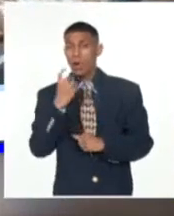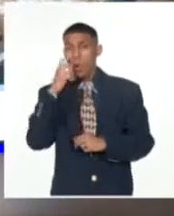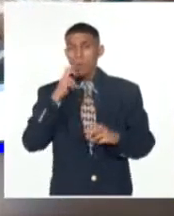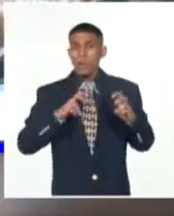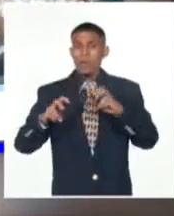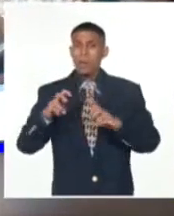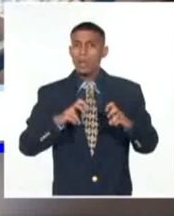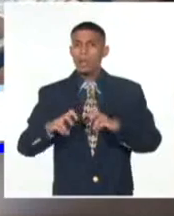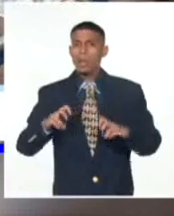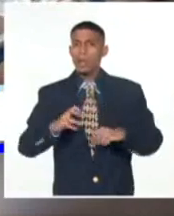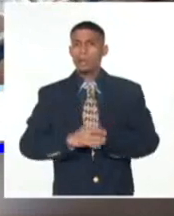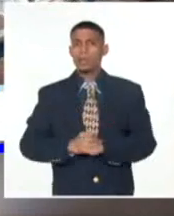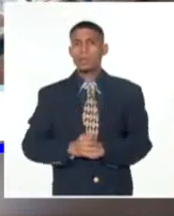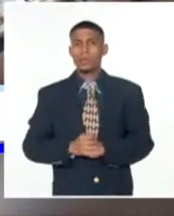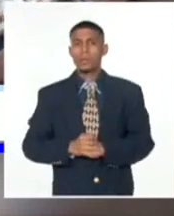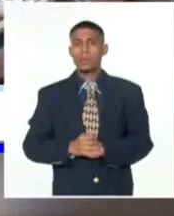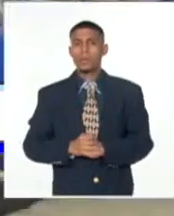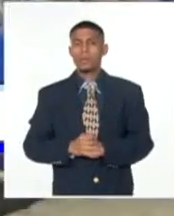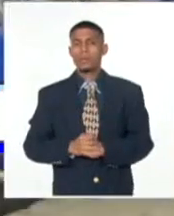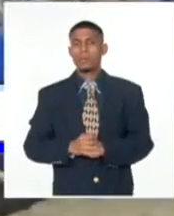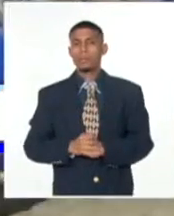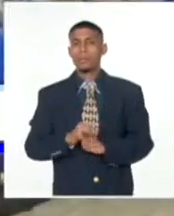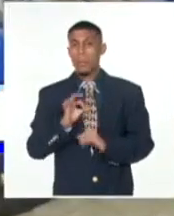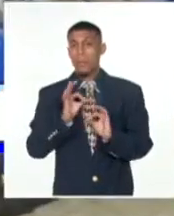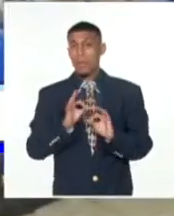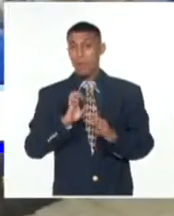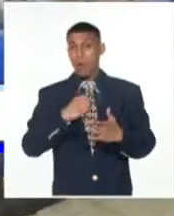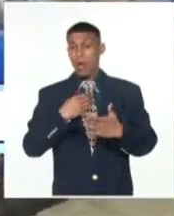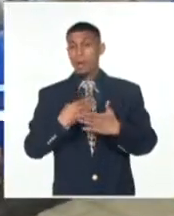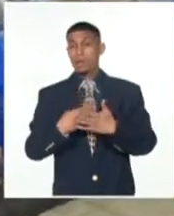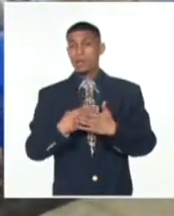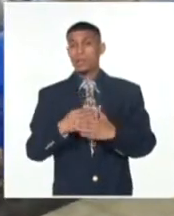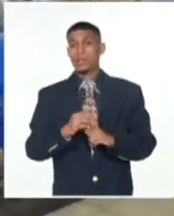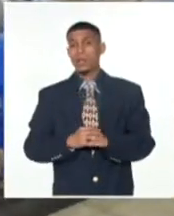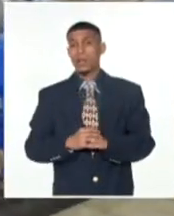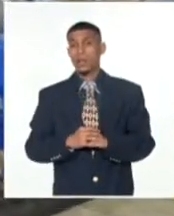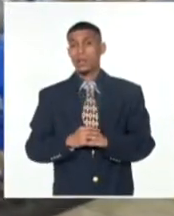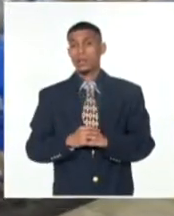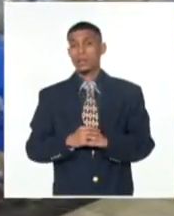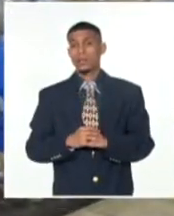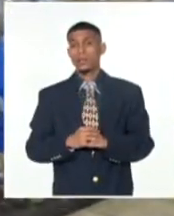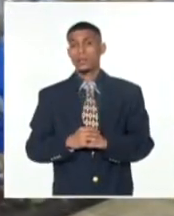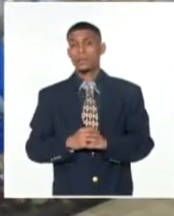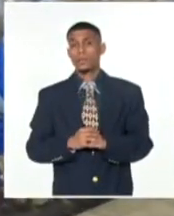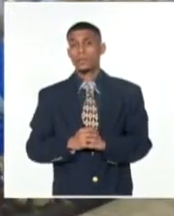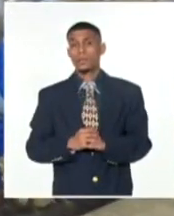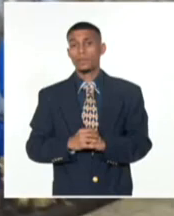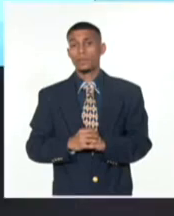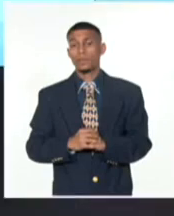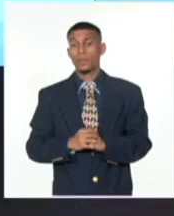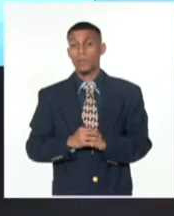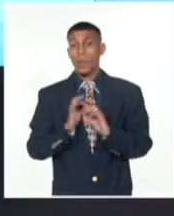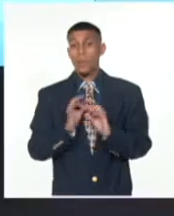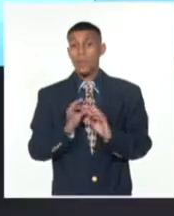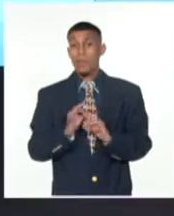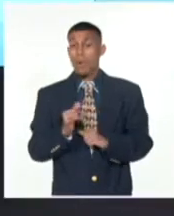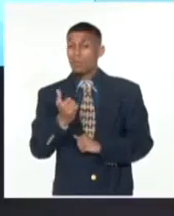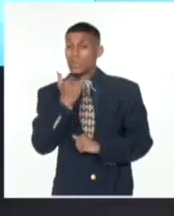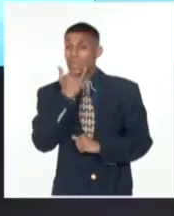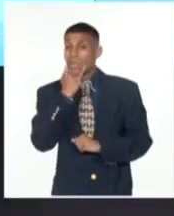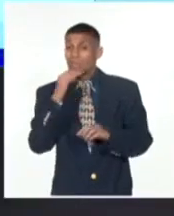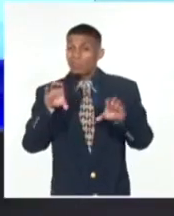investigación técnica realizada en el bloque tras su avería. Las averías en turbina